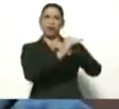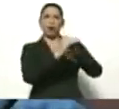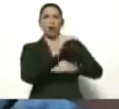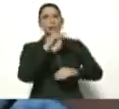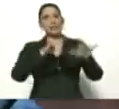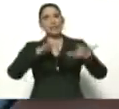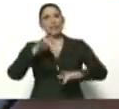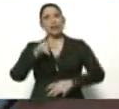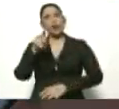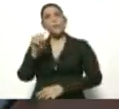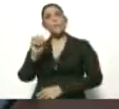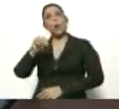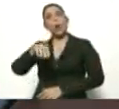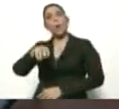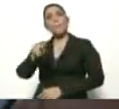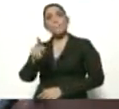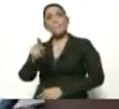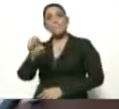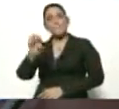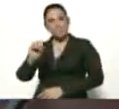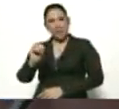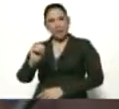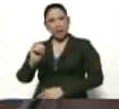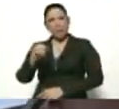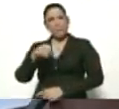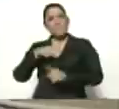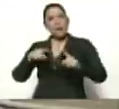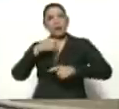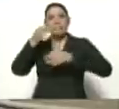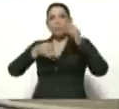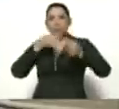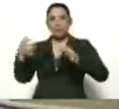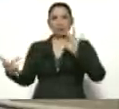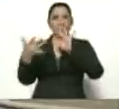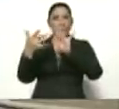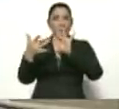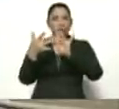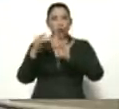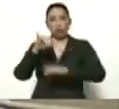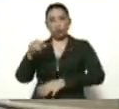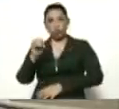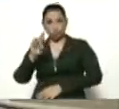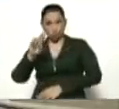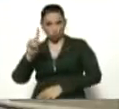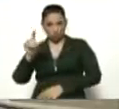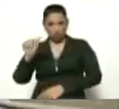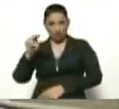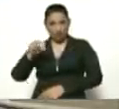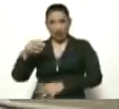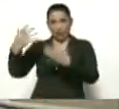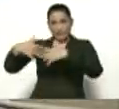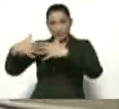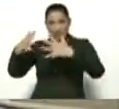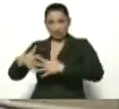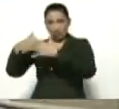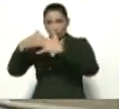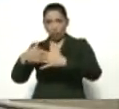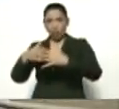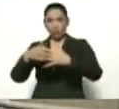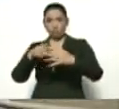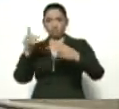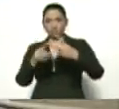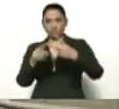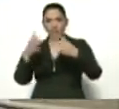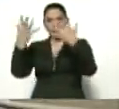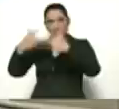pompeo para que explicara si había alguna relación entre jordan woodrow en tercer bicorp entre silver corp y la